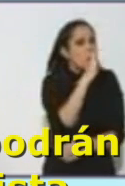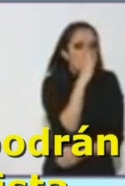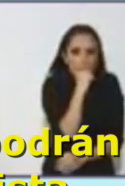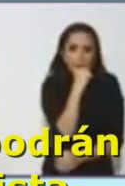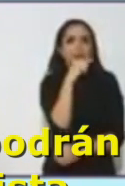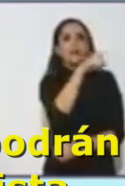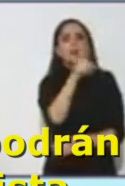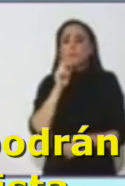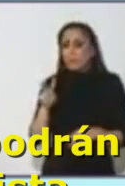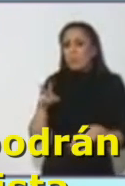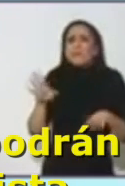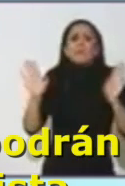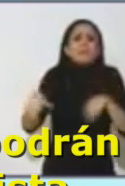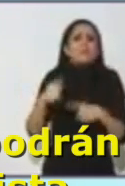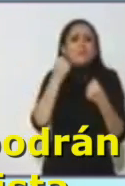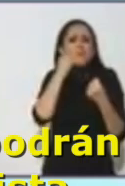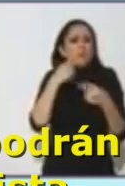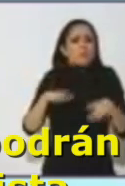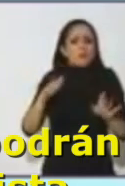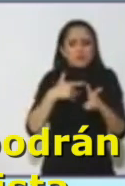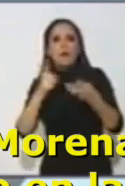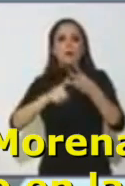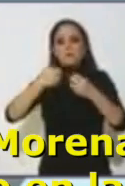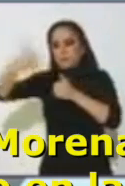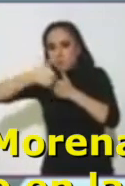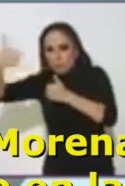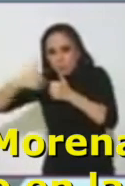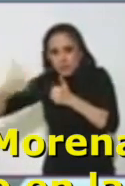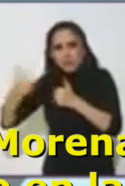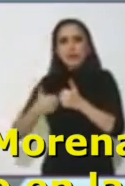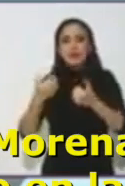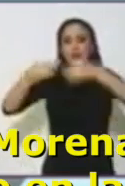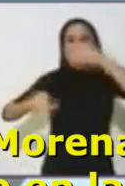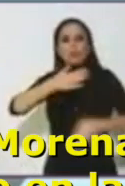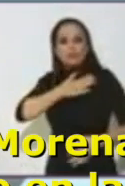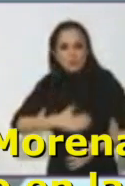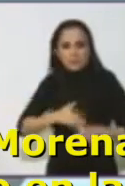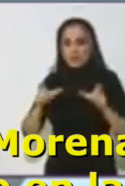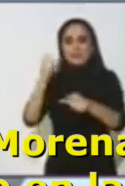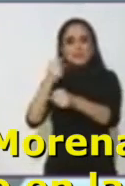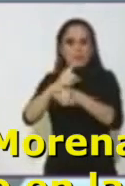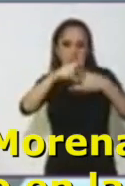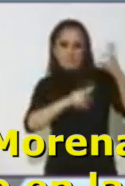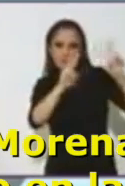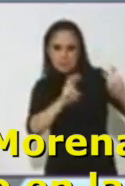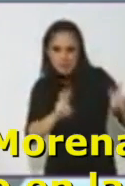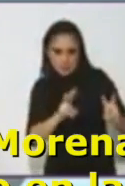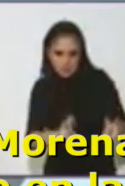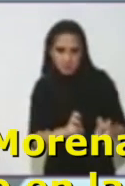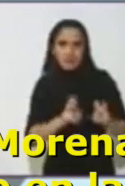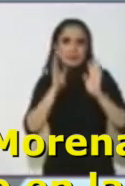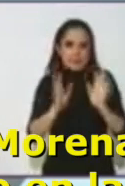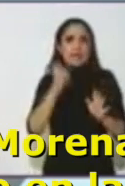podrán elegir entre dos mujeres ella y su rival morenista mientras same bone se declaró confiada en que morena